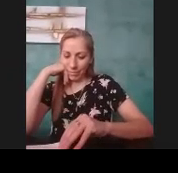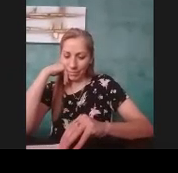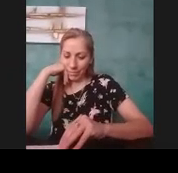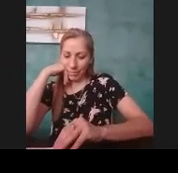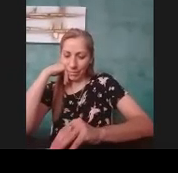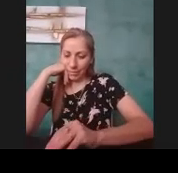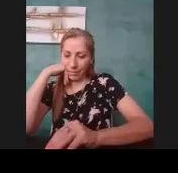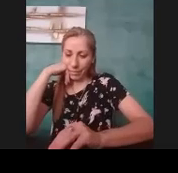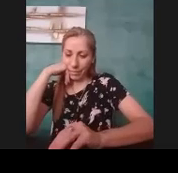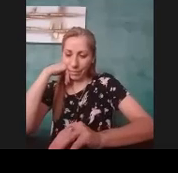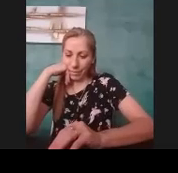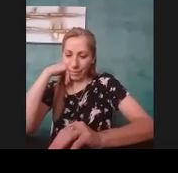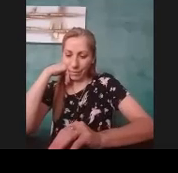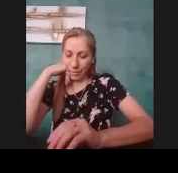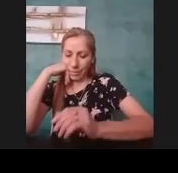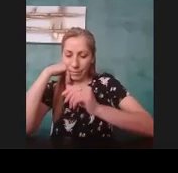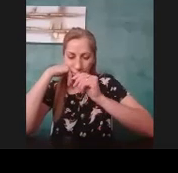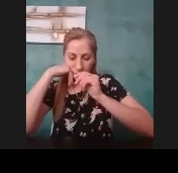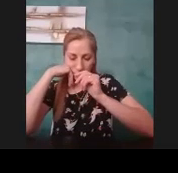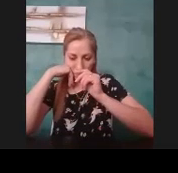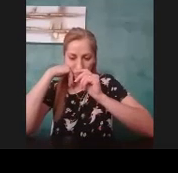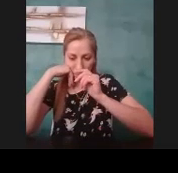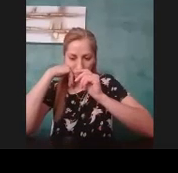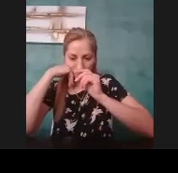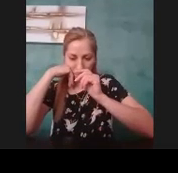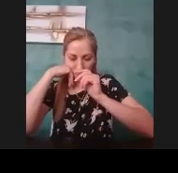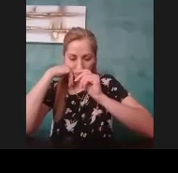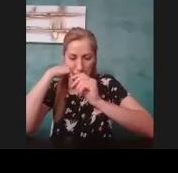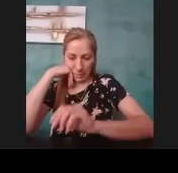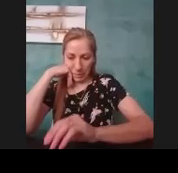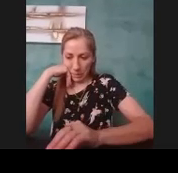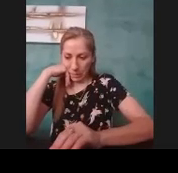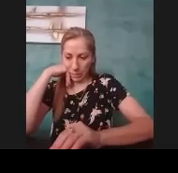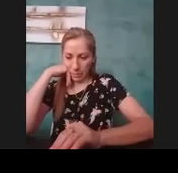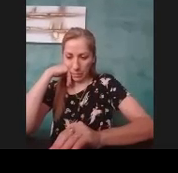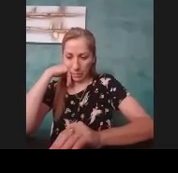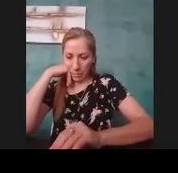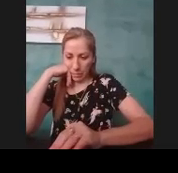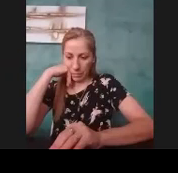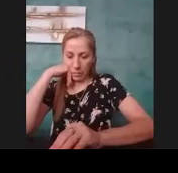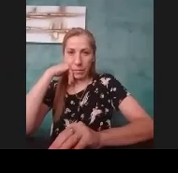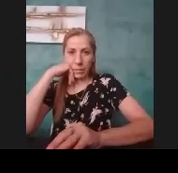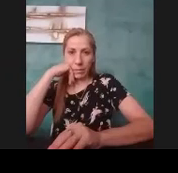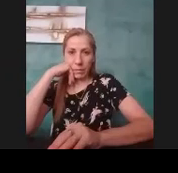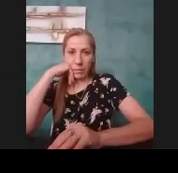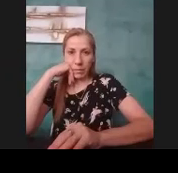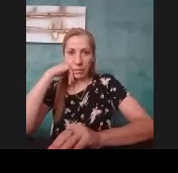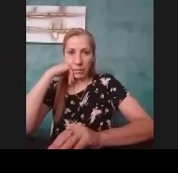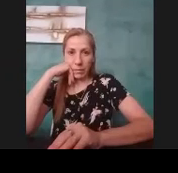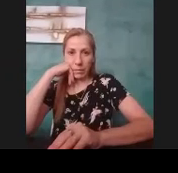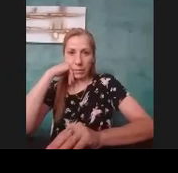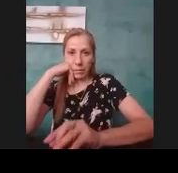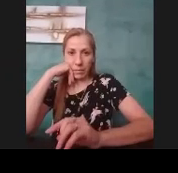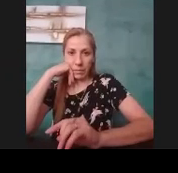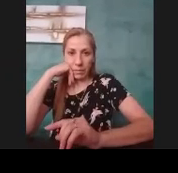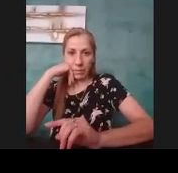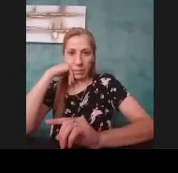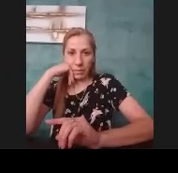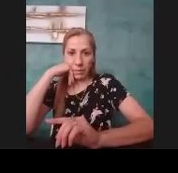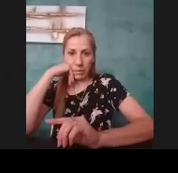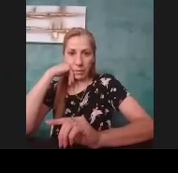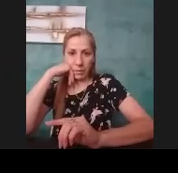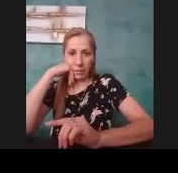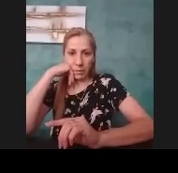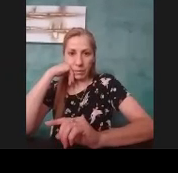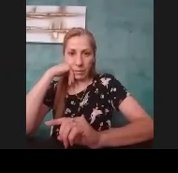todos. Hay muchísima gente afuera del aula y que pueda preguntar directamente, así que, por ejemplo,